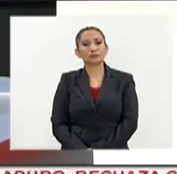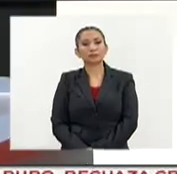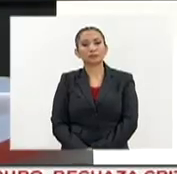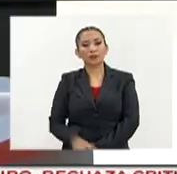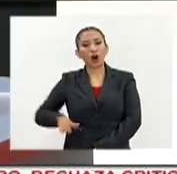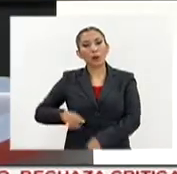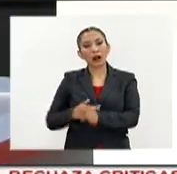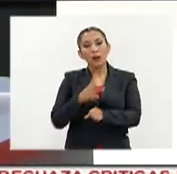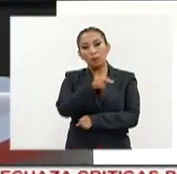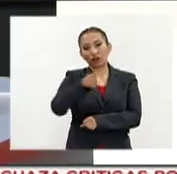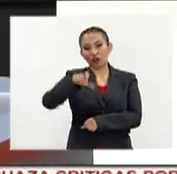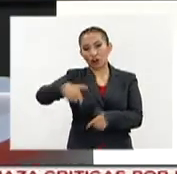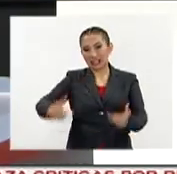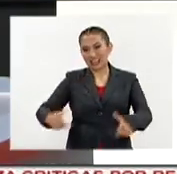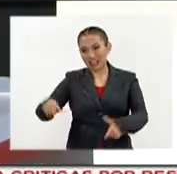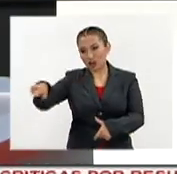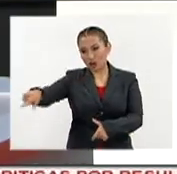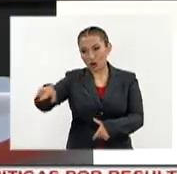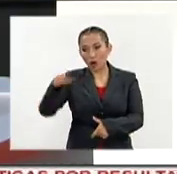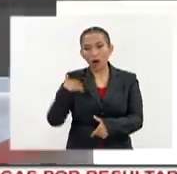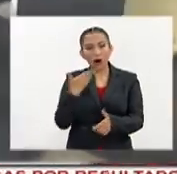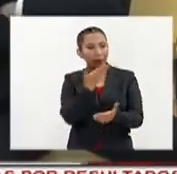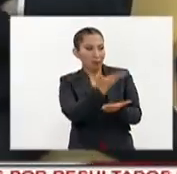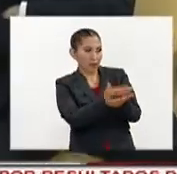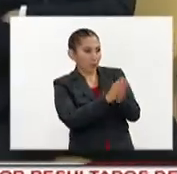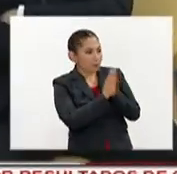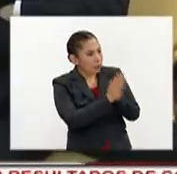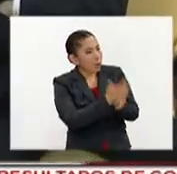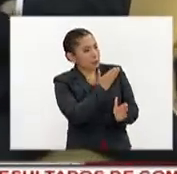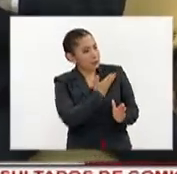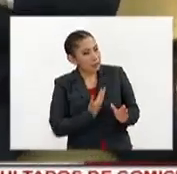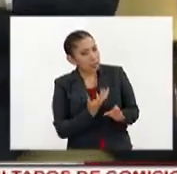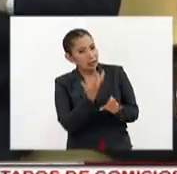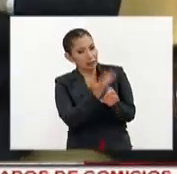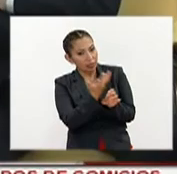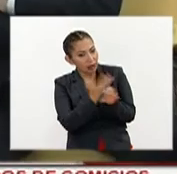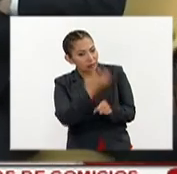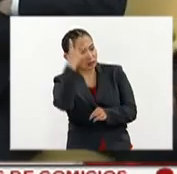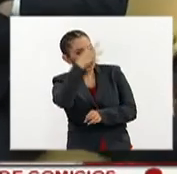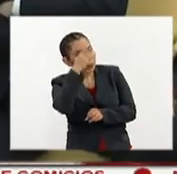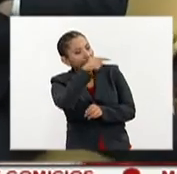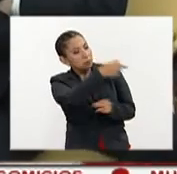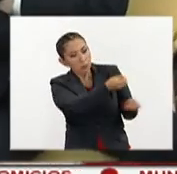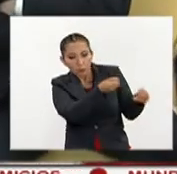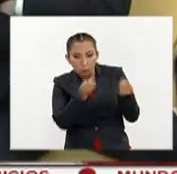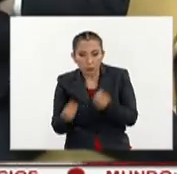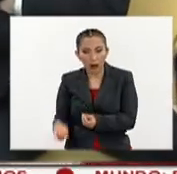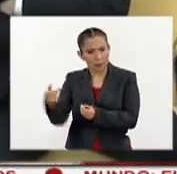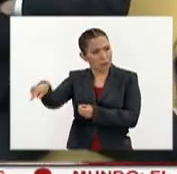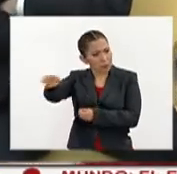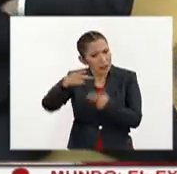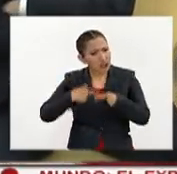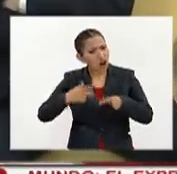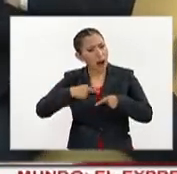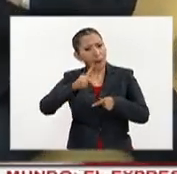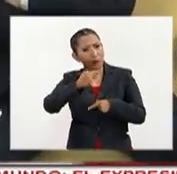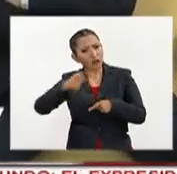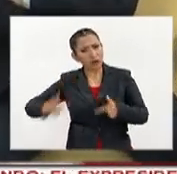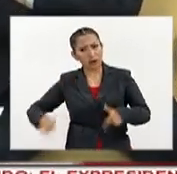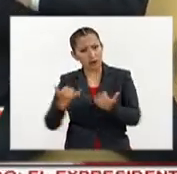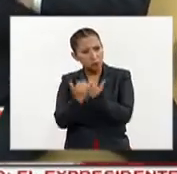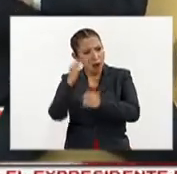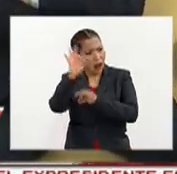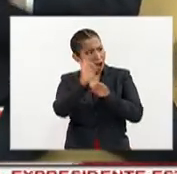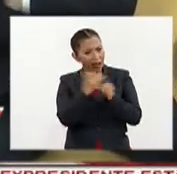El gobernador de Puerto Rico, Ricardo Rosselló, pidió al presidente de Estados Unidos, Donald Trump, dar a los puertorriqueños el mismo trato